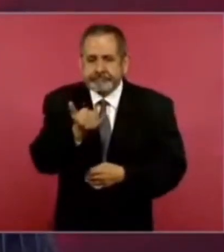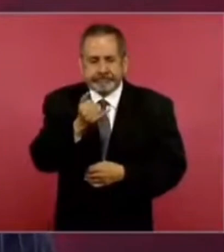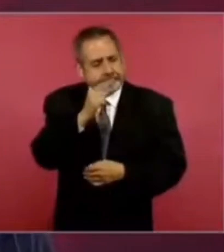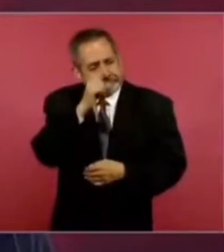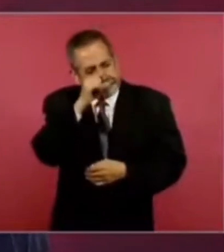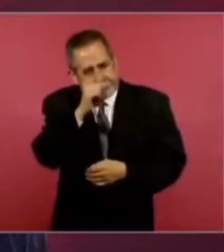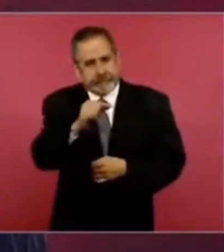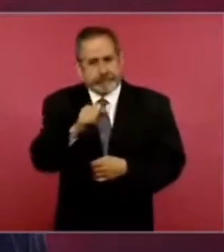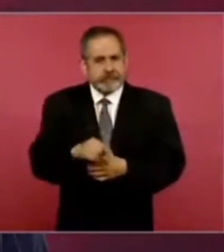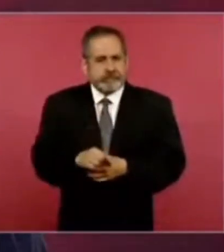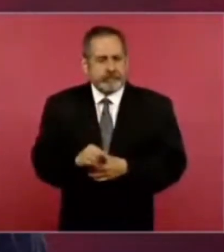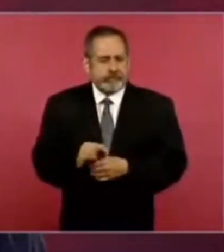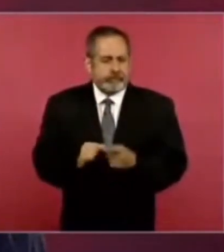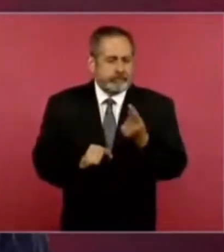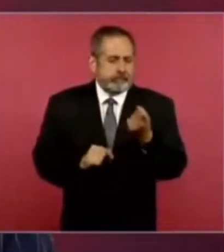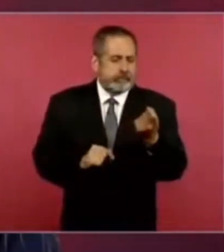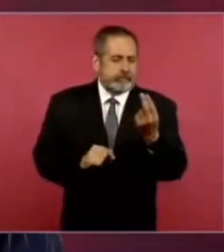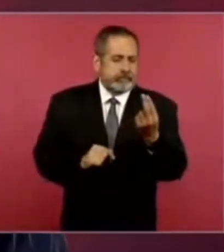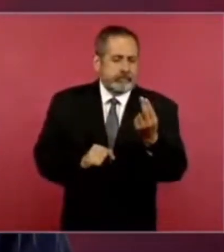Zedillo informa